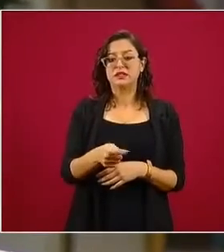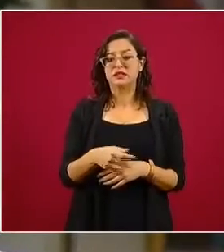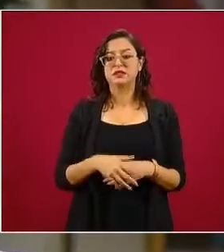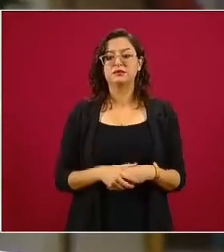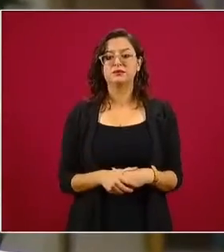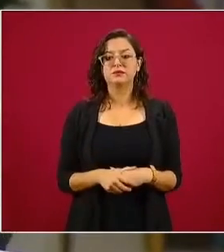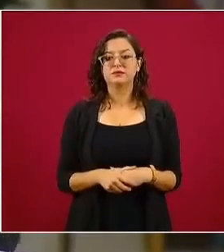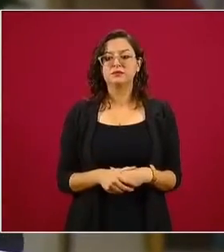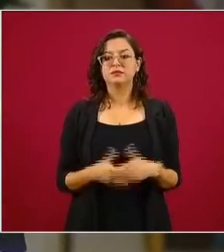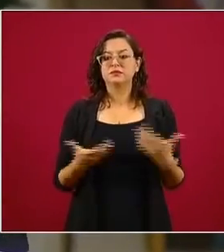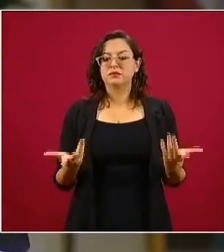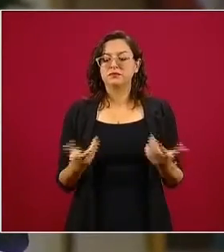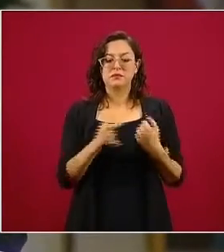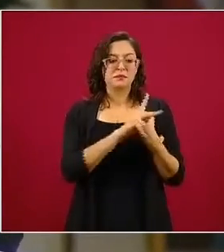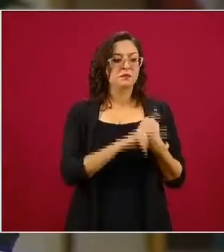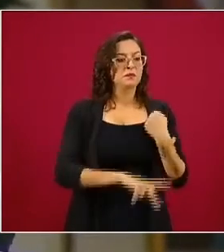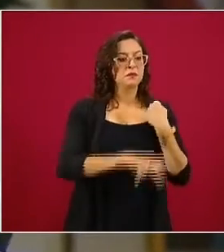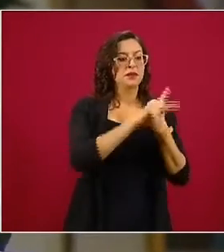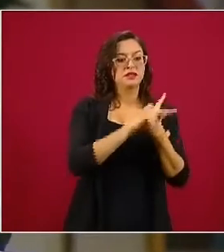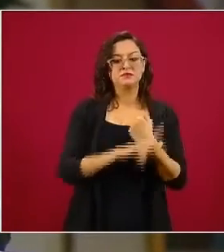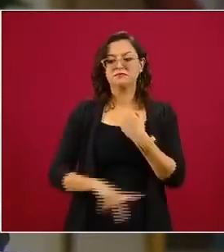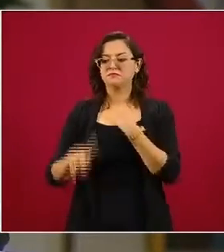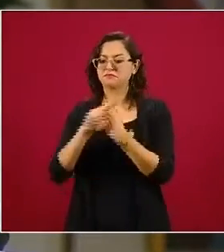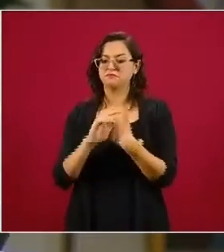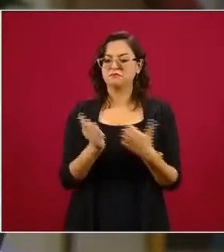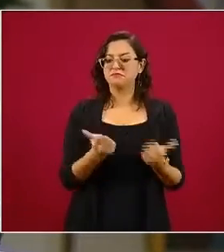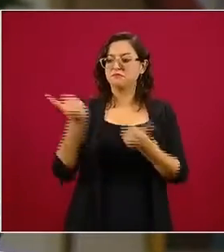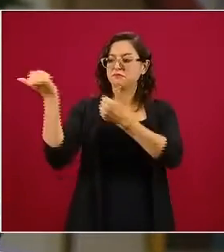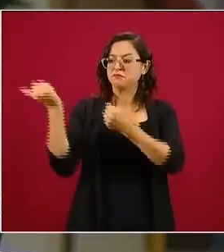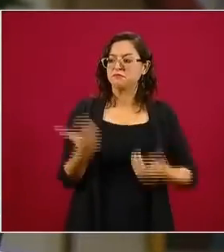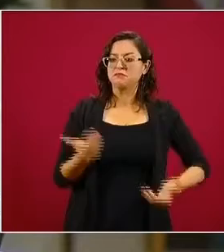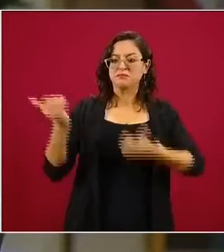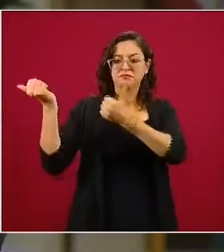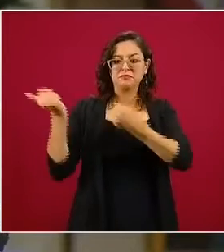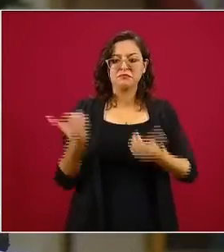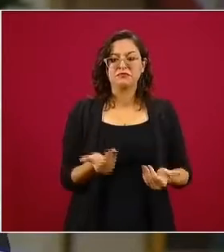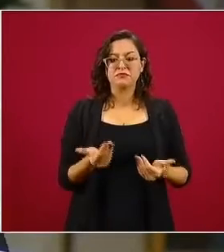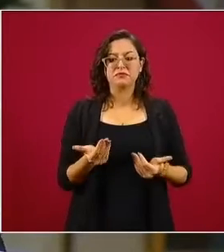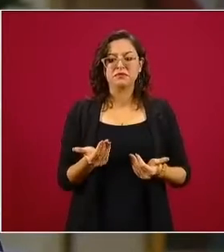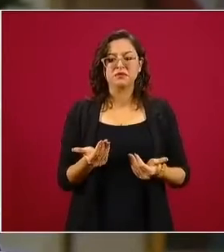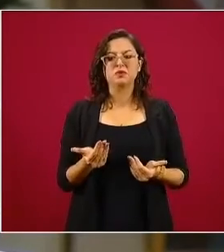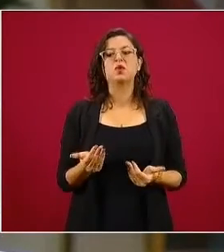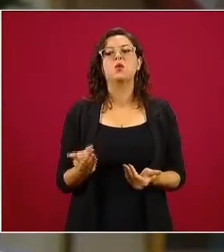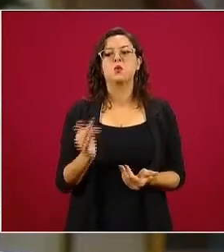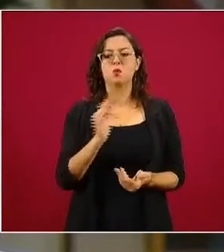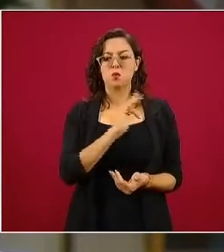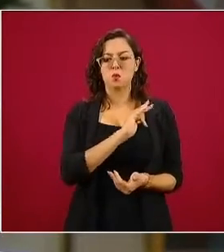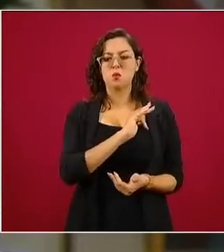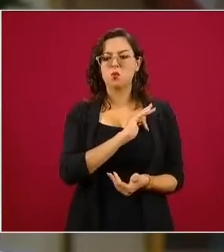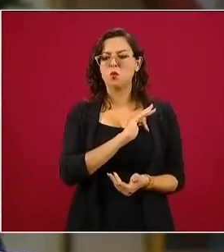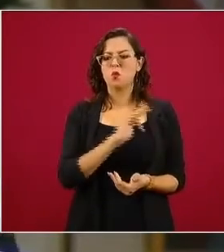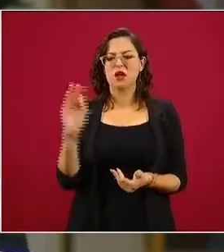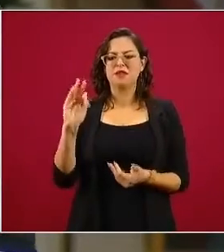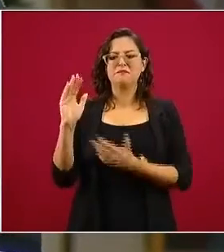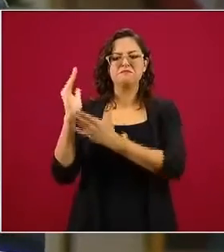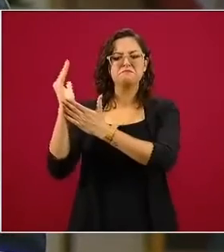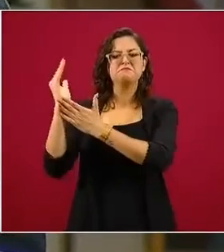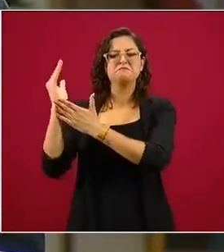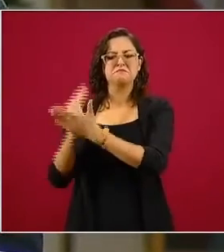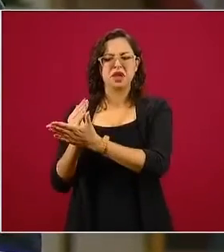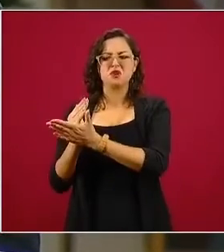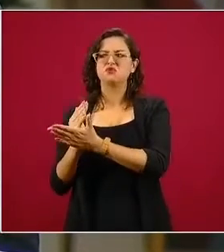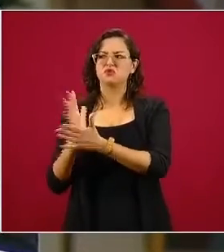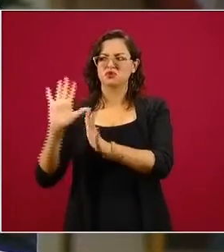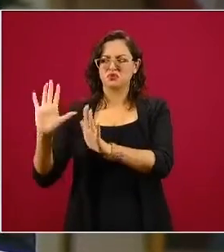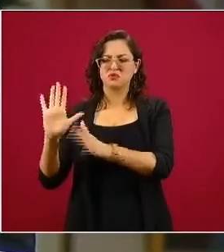que realizan nuestros países del resto del mundo pueden producirse en